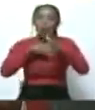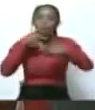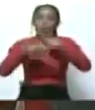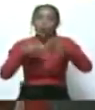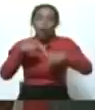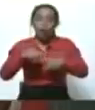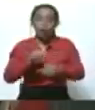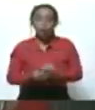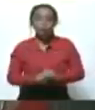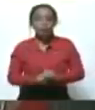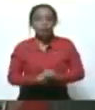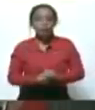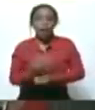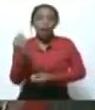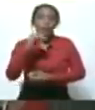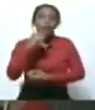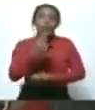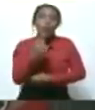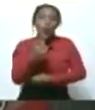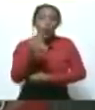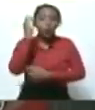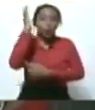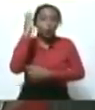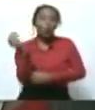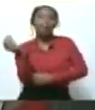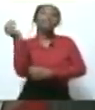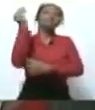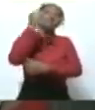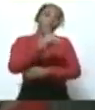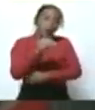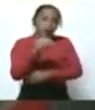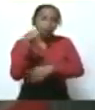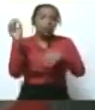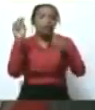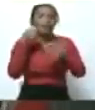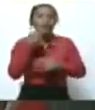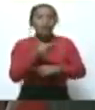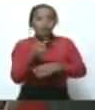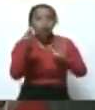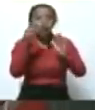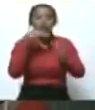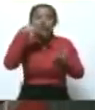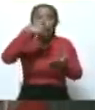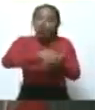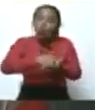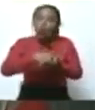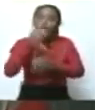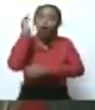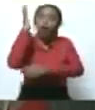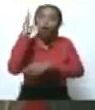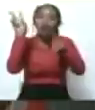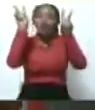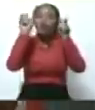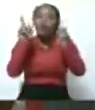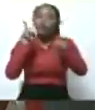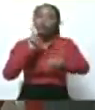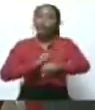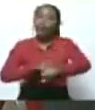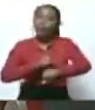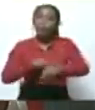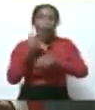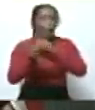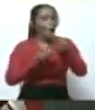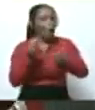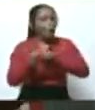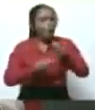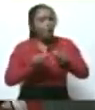pero además mencionó un Congreso adicional al que denominó Congreso de la Nueva Época? ¿Cómo se